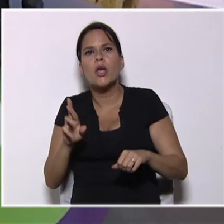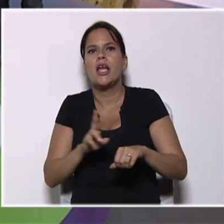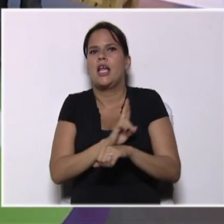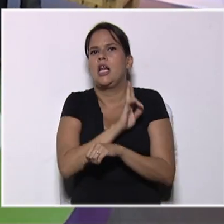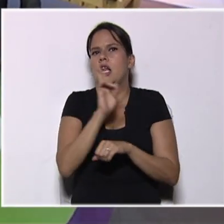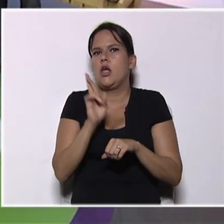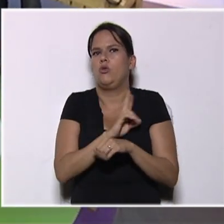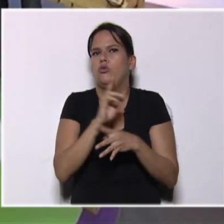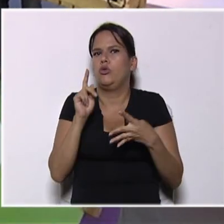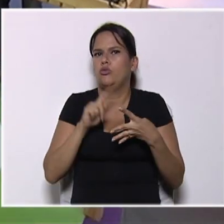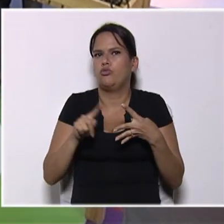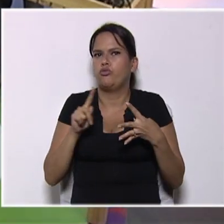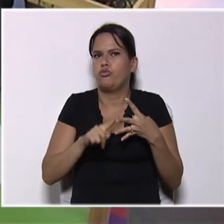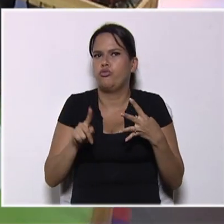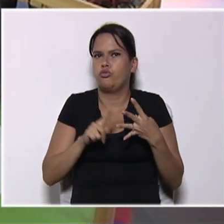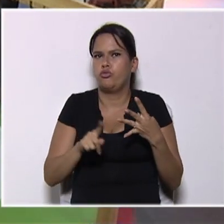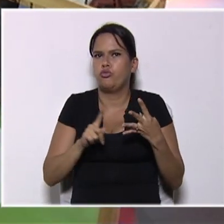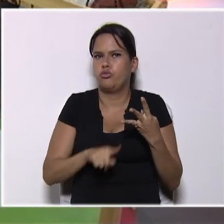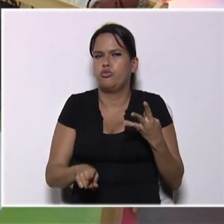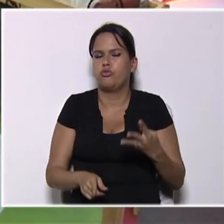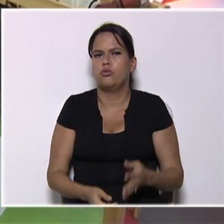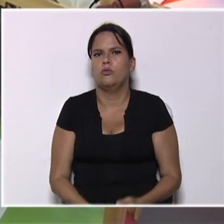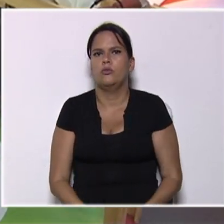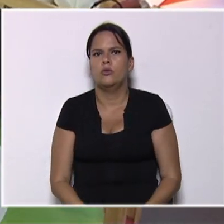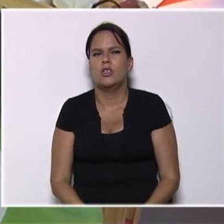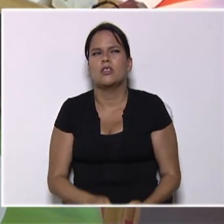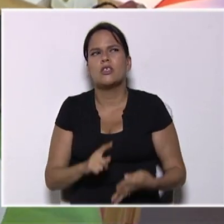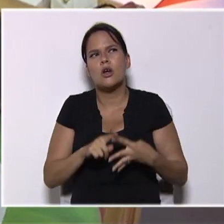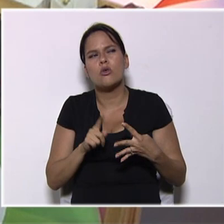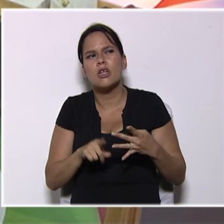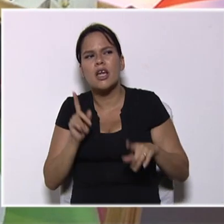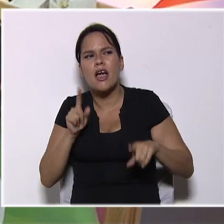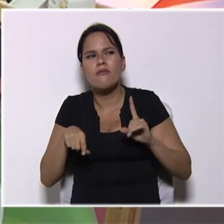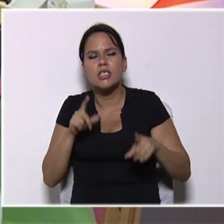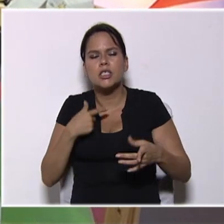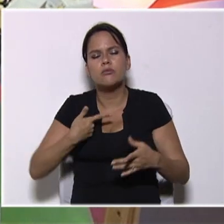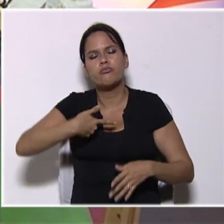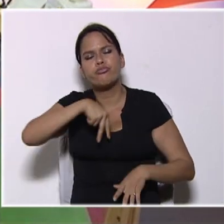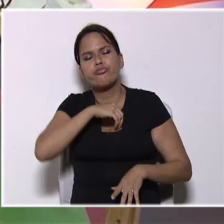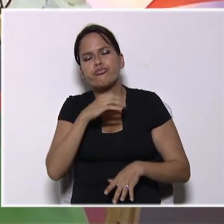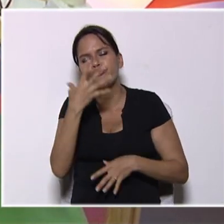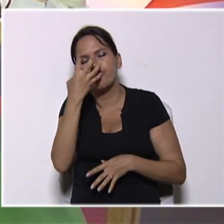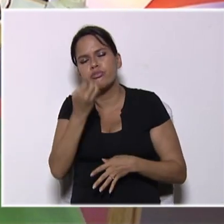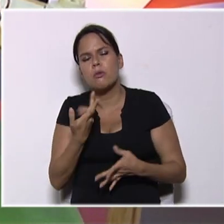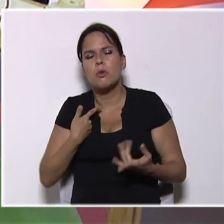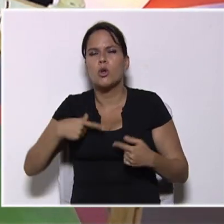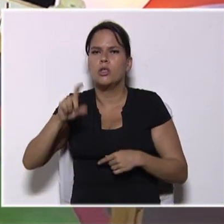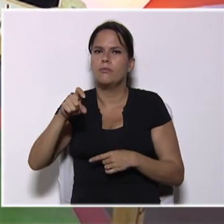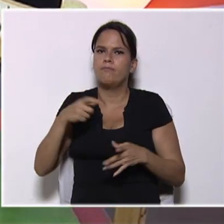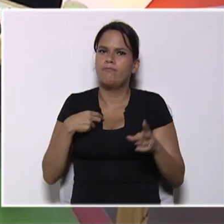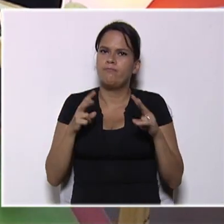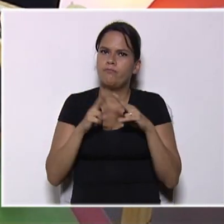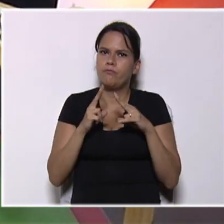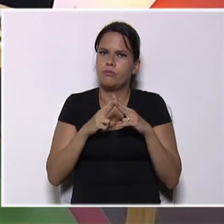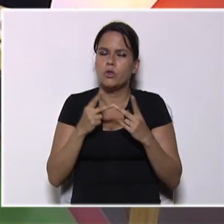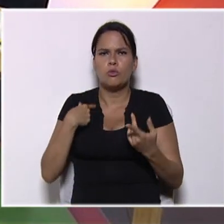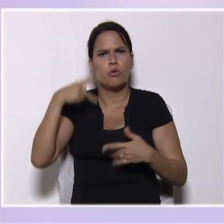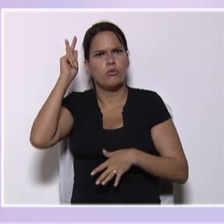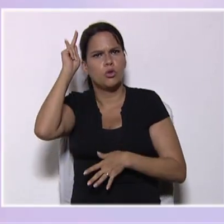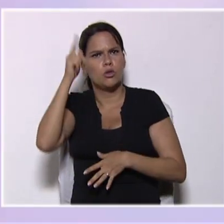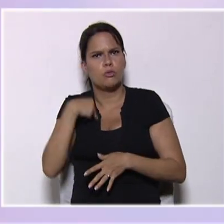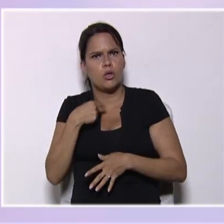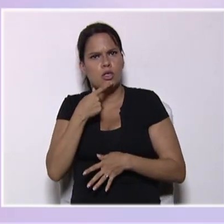los componentes, ¿verdad? Esas partes que a veces nosotros no comprendemos, pero que necesitamos conocerlas. Profesora Omaira, ¿qué nos puedes